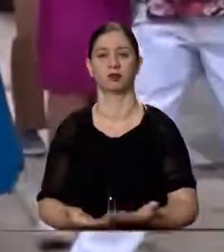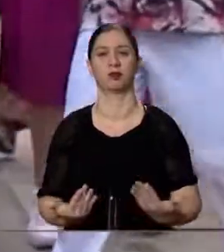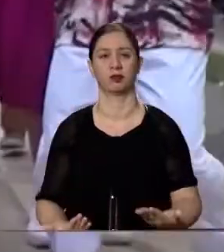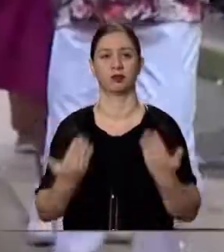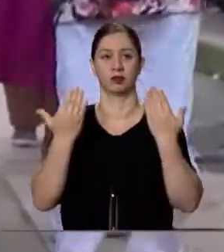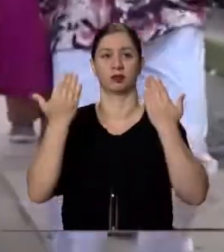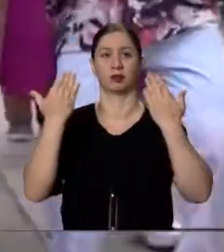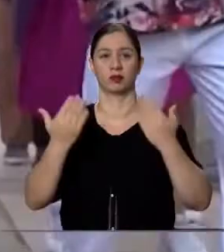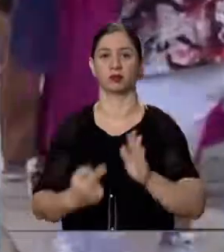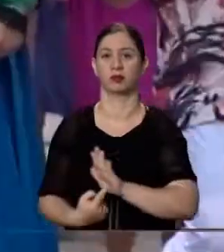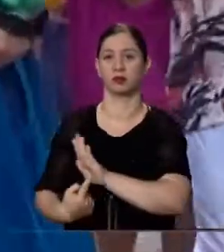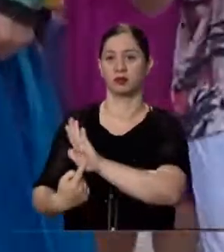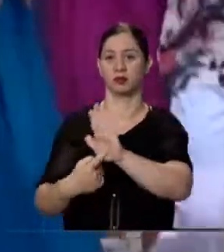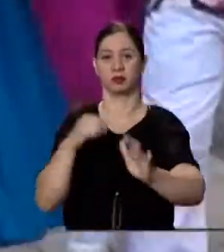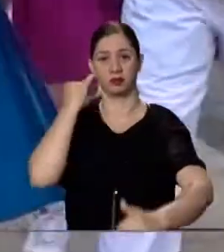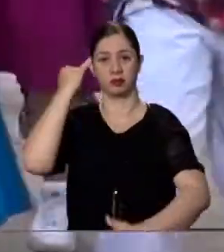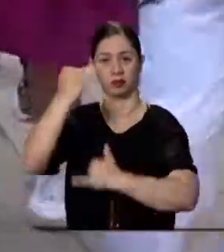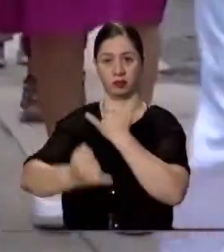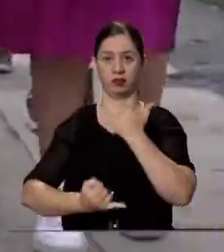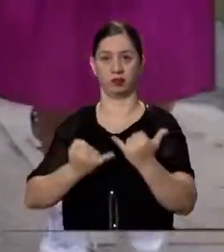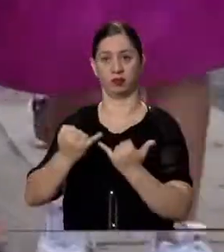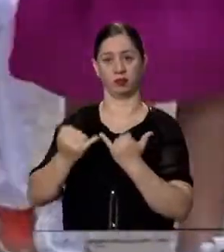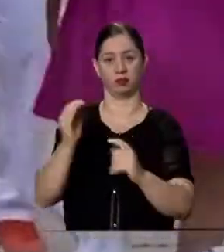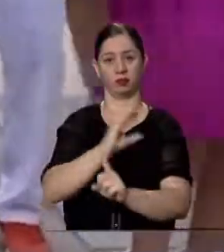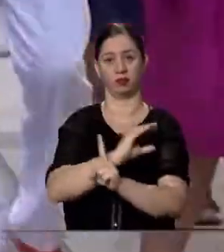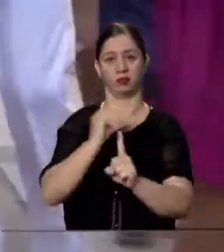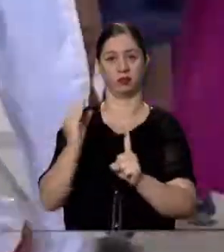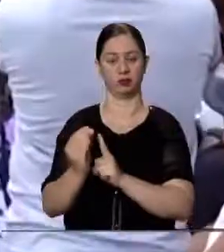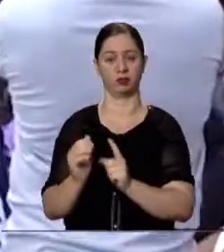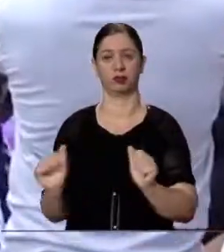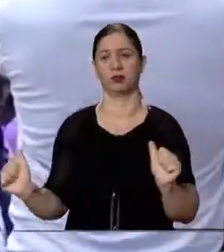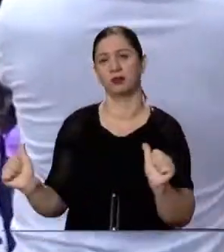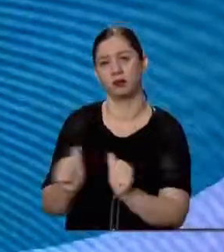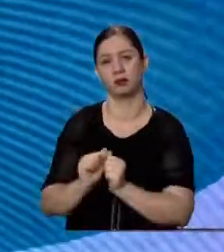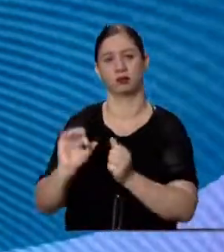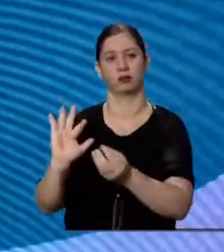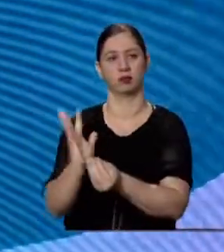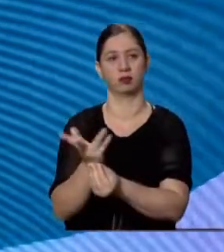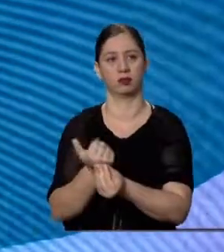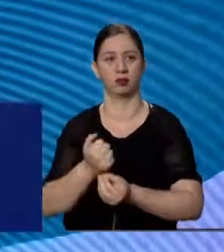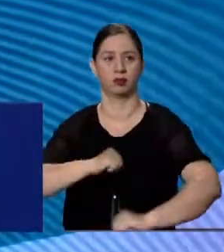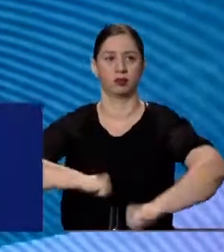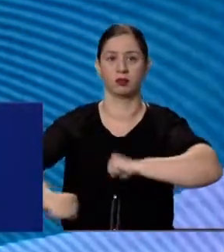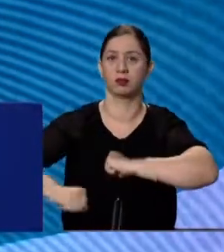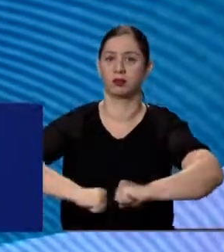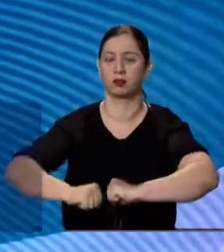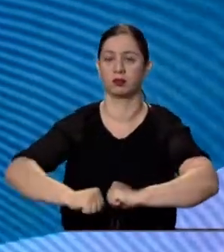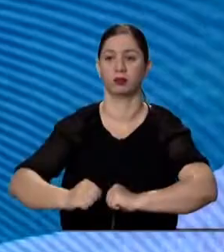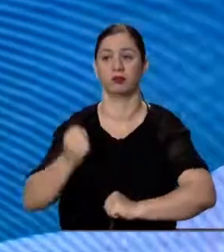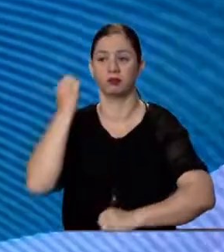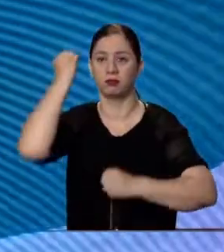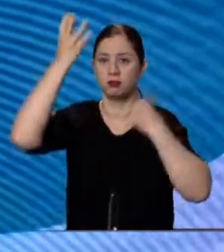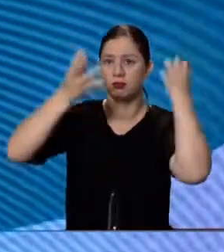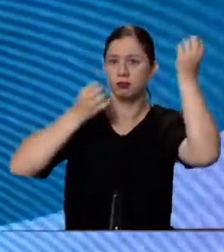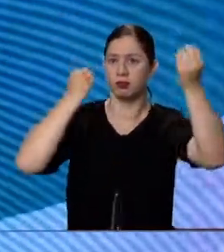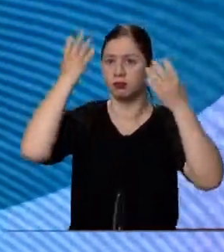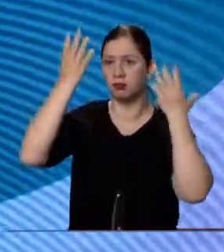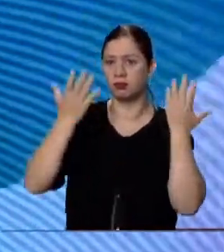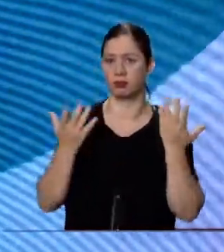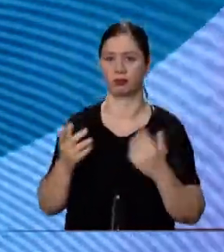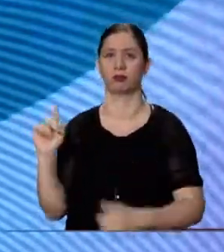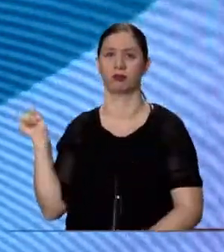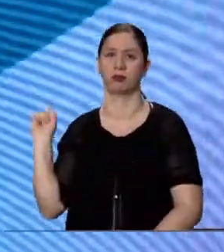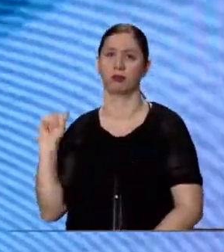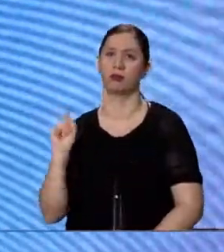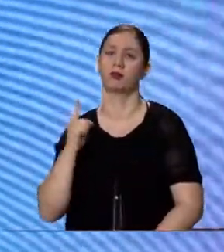permiten resaltar y destacar su cultura. Acompañar a nuestros artistas, a nuestros gestores, a nuestros creadores que llevan haciendo